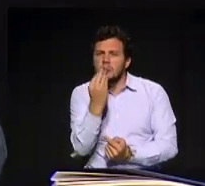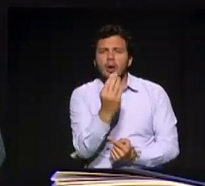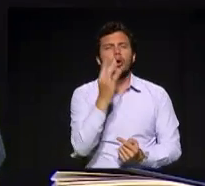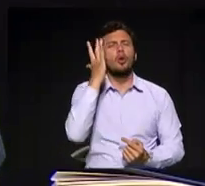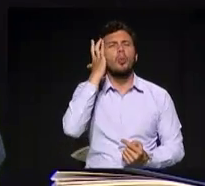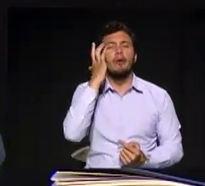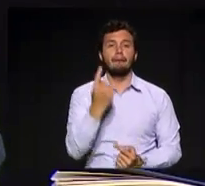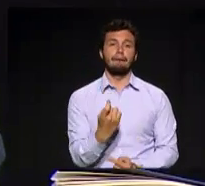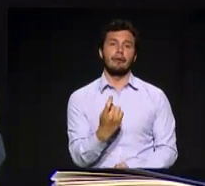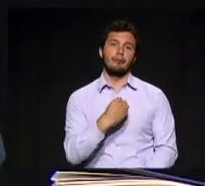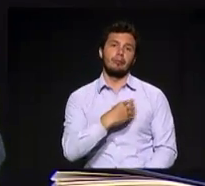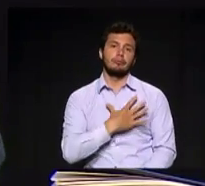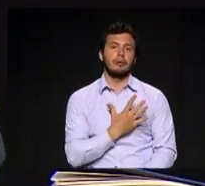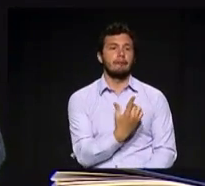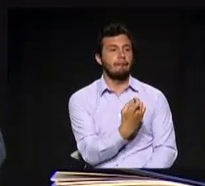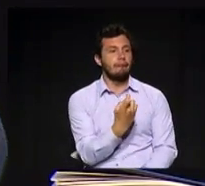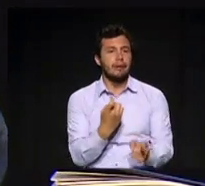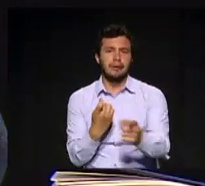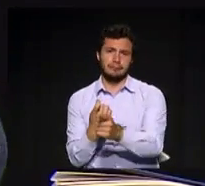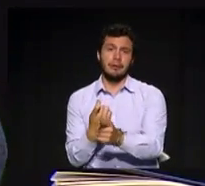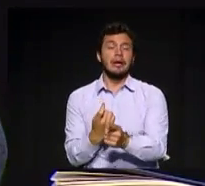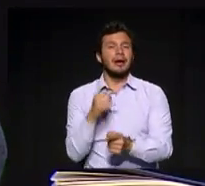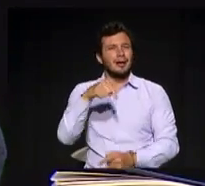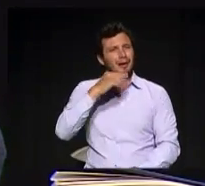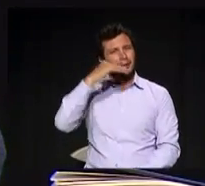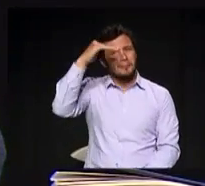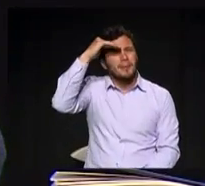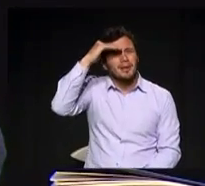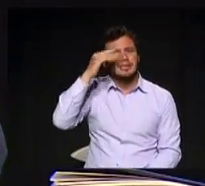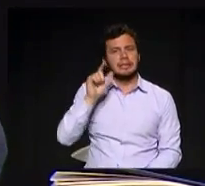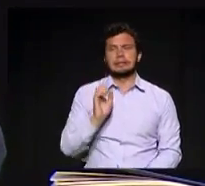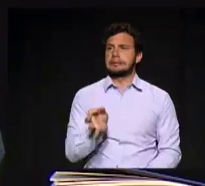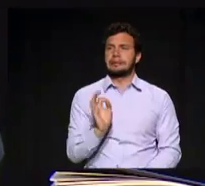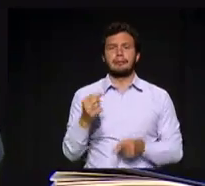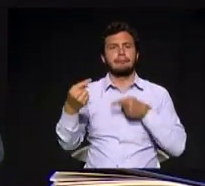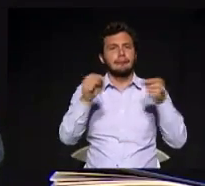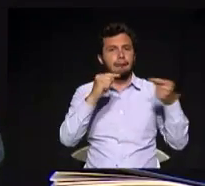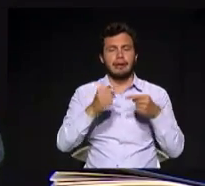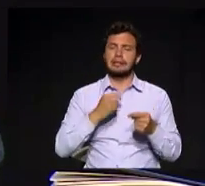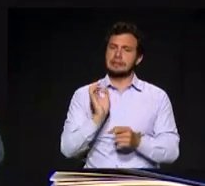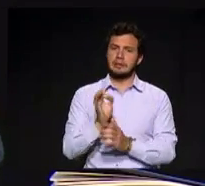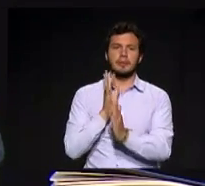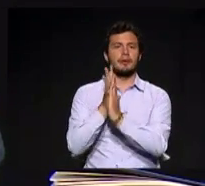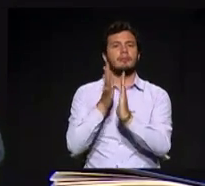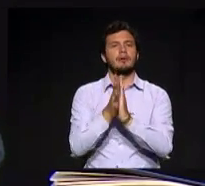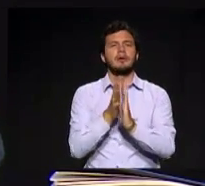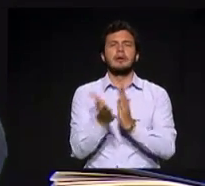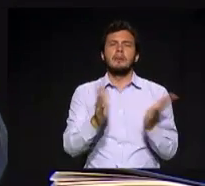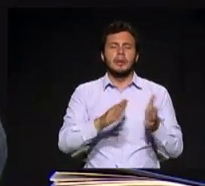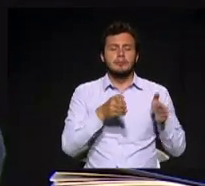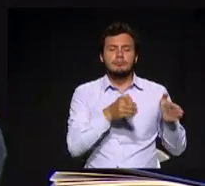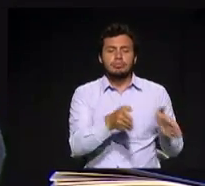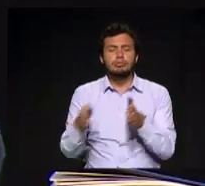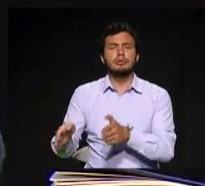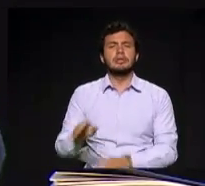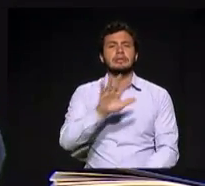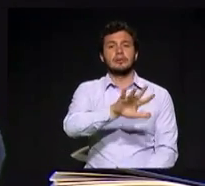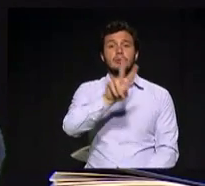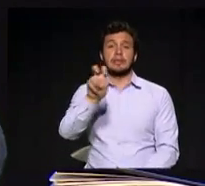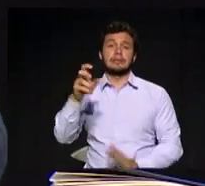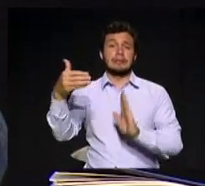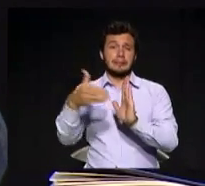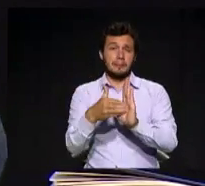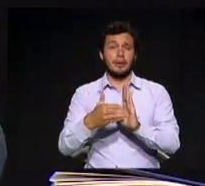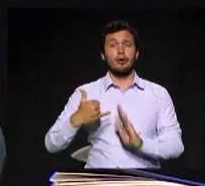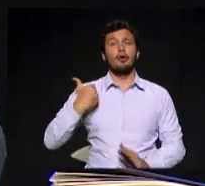cifra que es escandalosa que es muy triste que la decimos en cada debate hemos enterrado 57 mil años en medellín entre 14 y 28 años